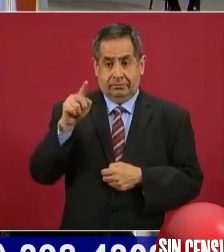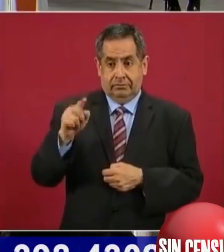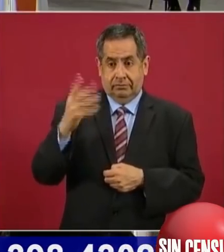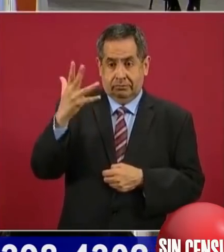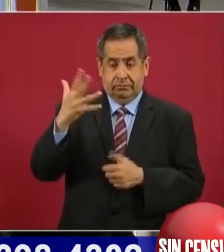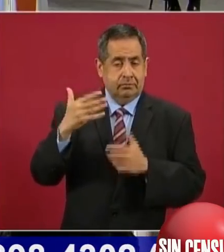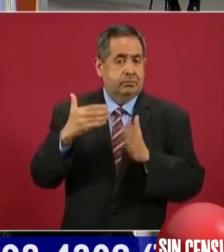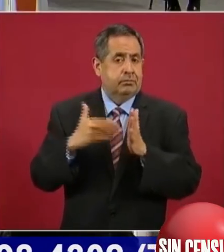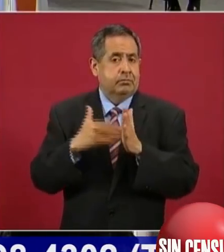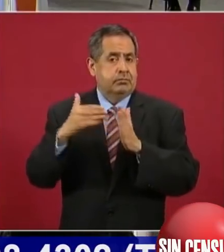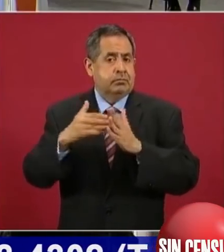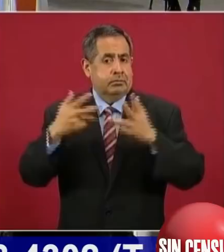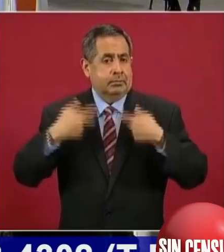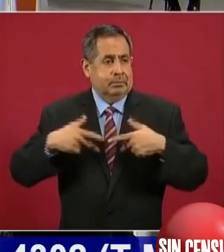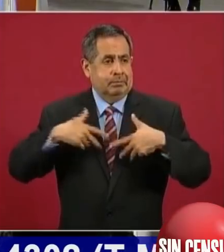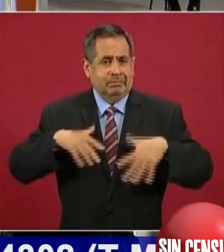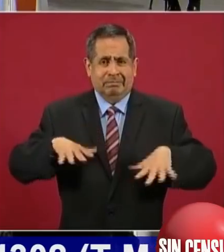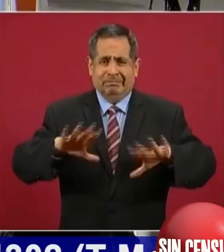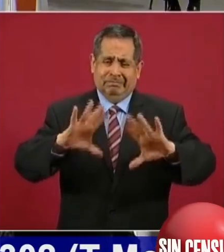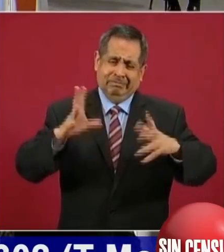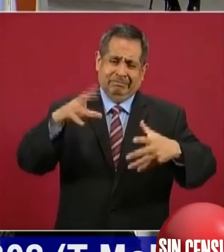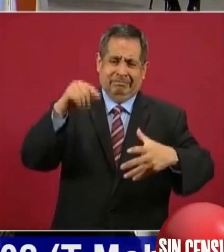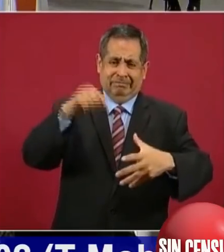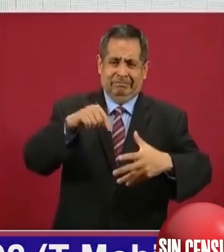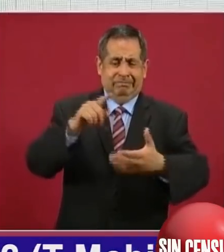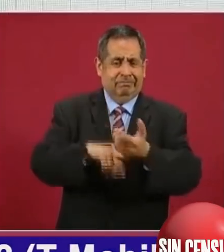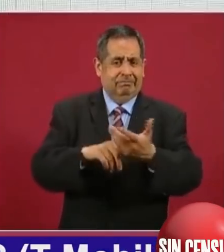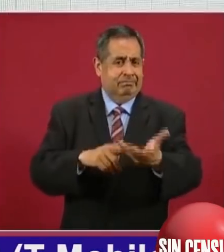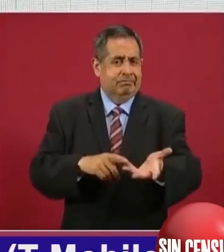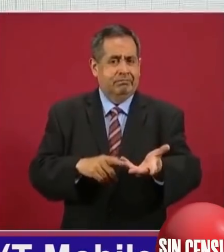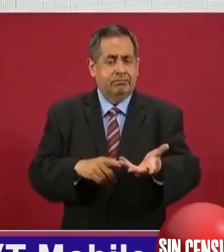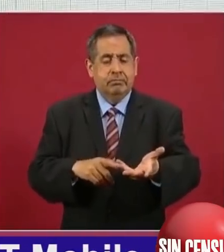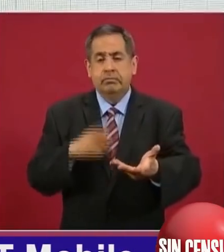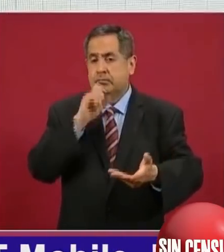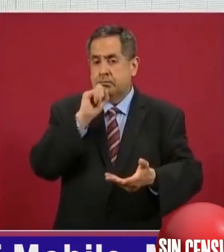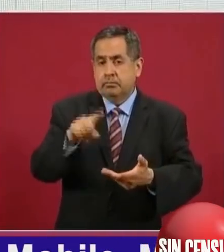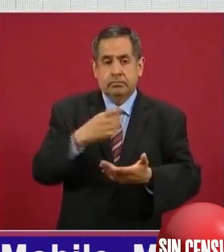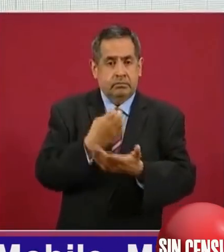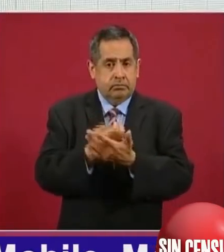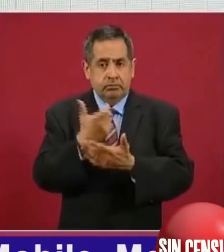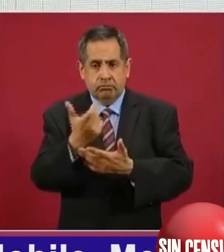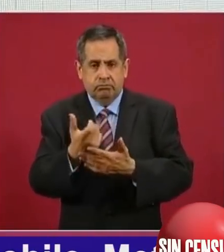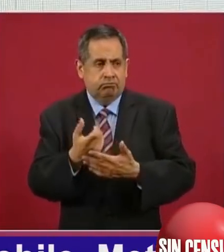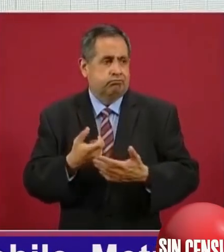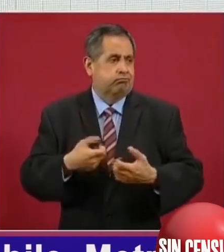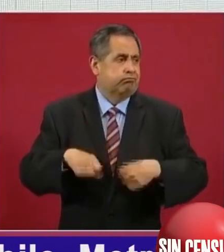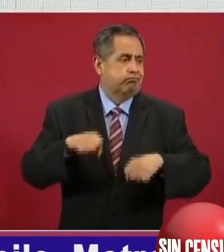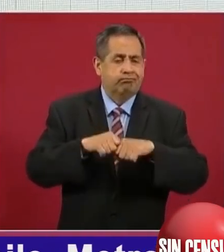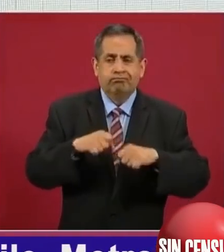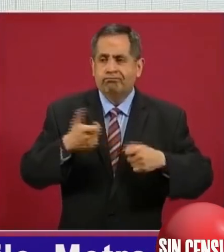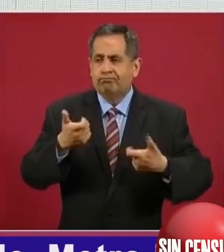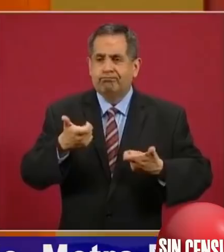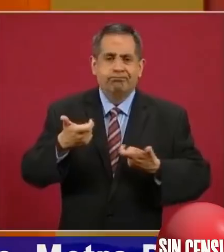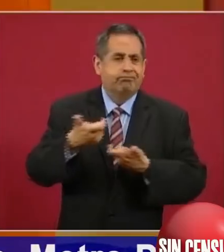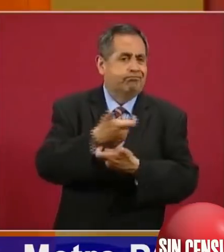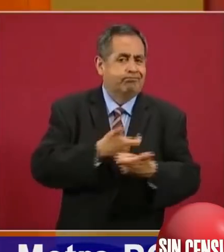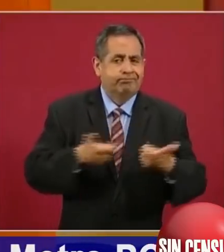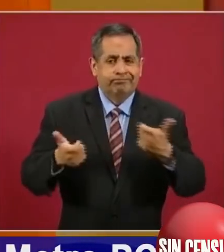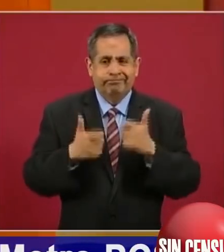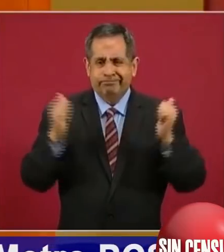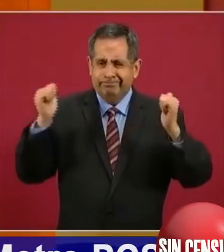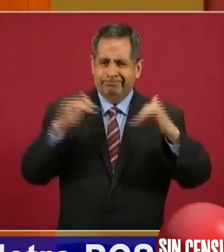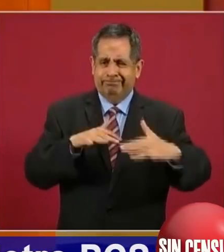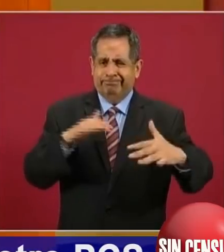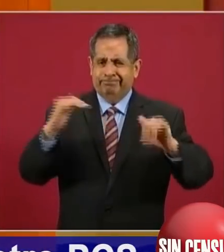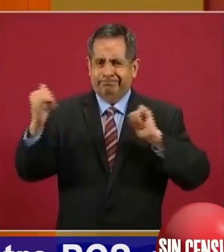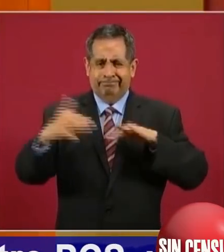23.5% de la población de todo el país. Pero además es un centro económico y social importantísimo que recibe una gran cantidad